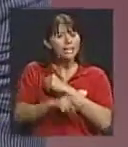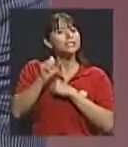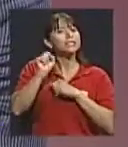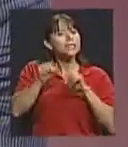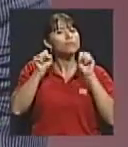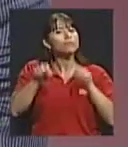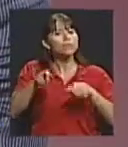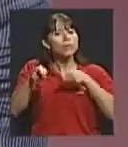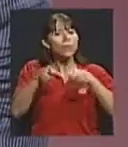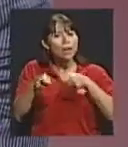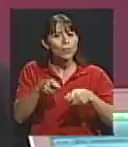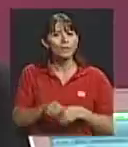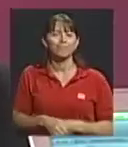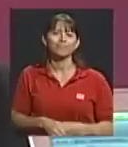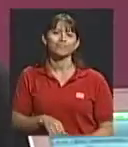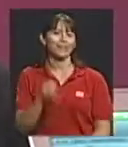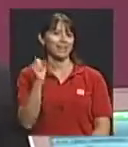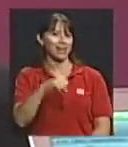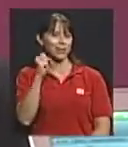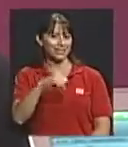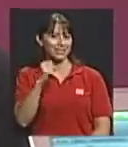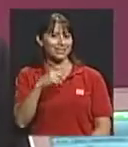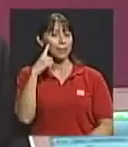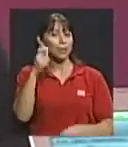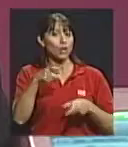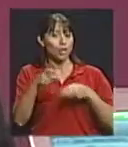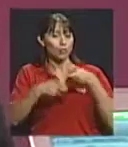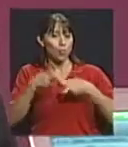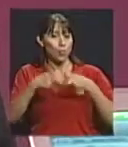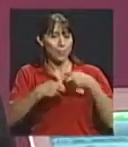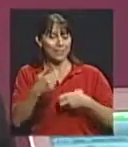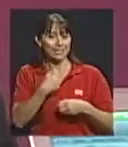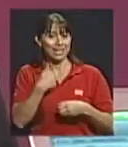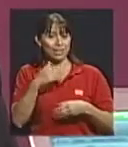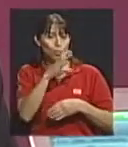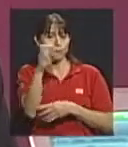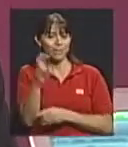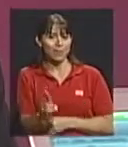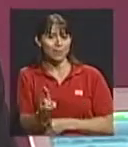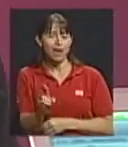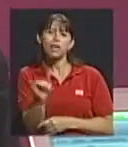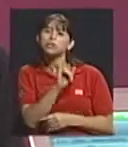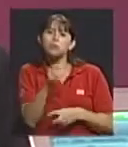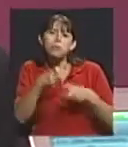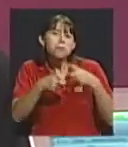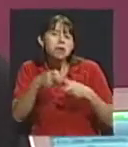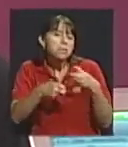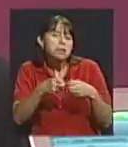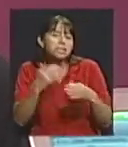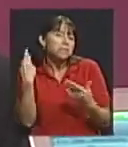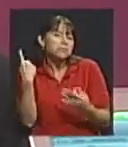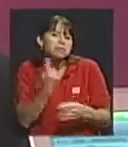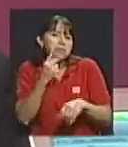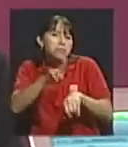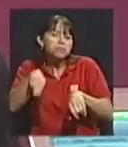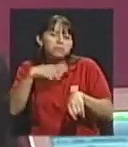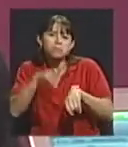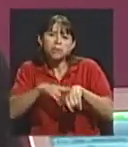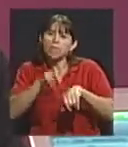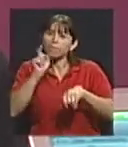gobernable Claro que sí porque los problemas que hay en Costa Rica son los problemas que comúnmente tiene que enfrentar todo